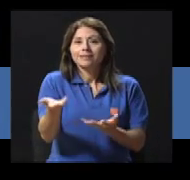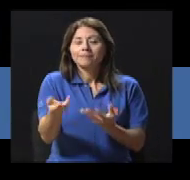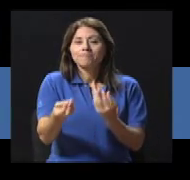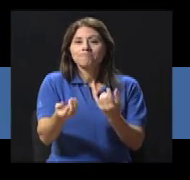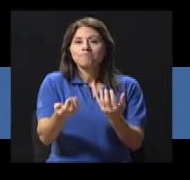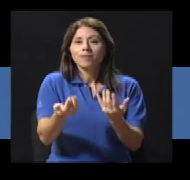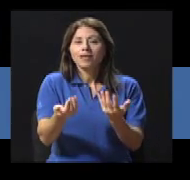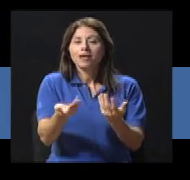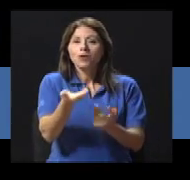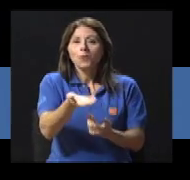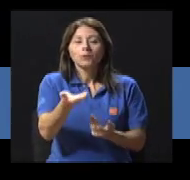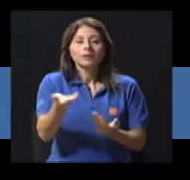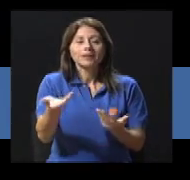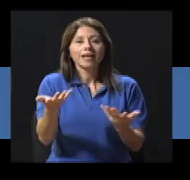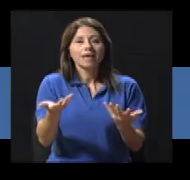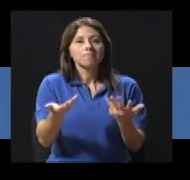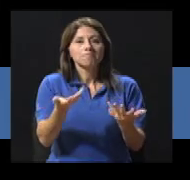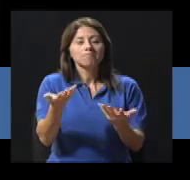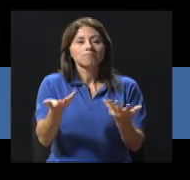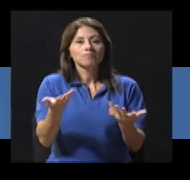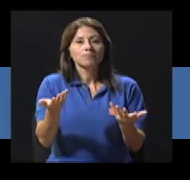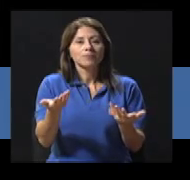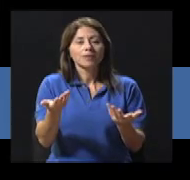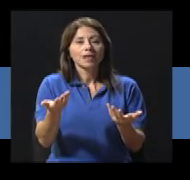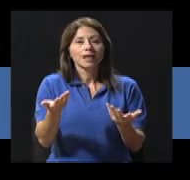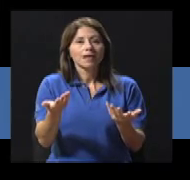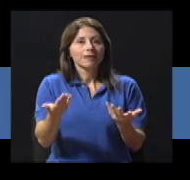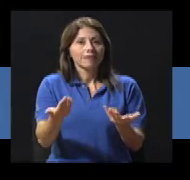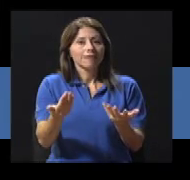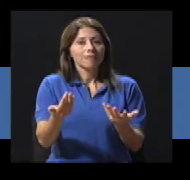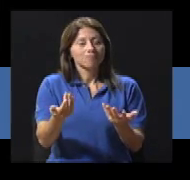que lo, ¿cómo se puede decir? Que